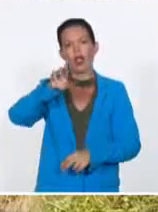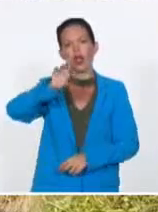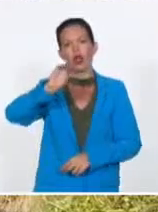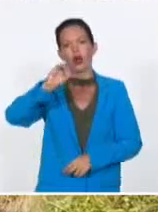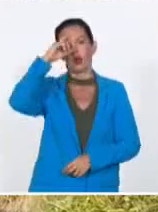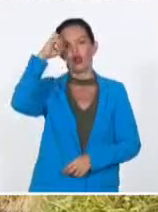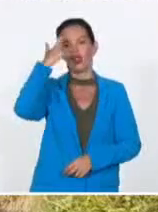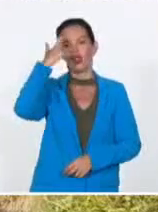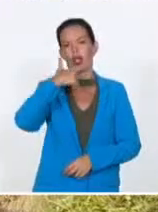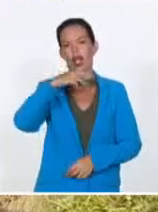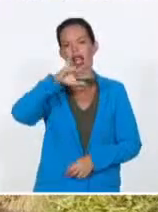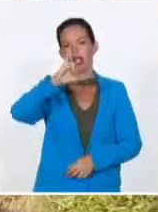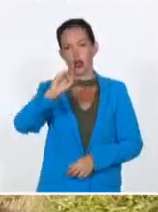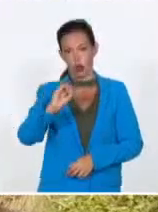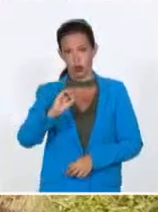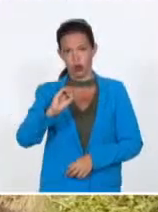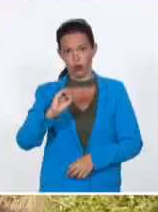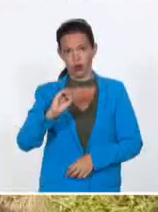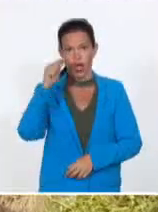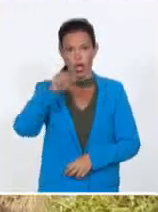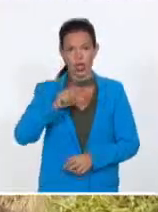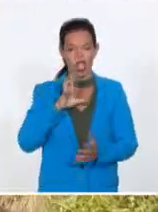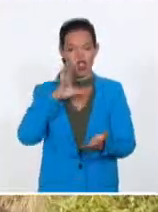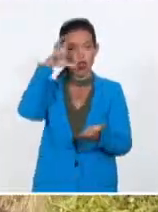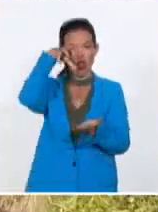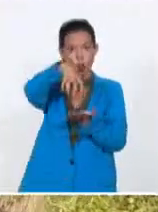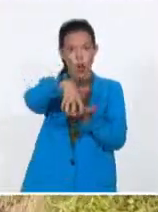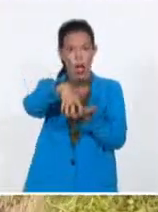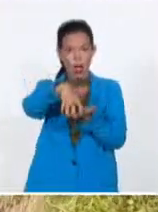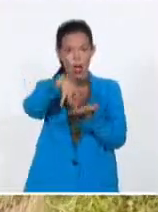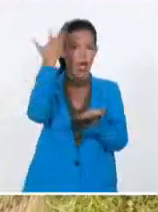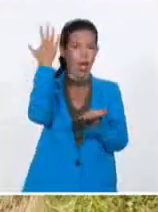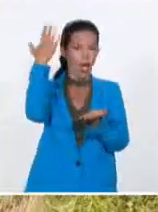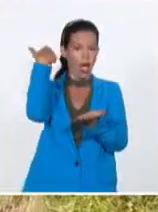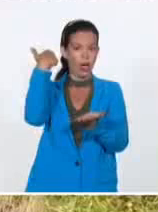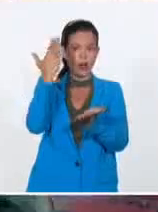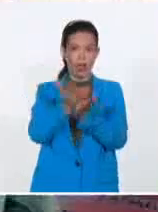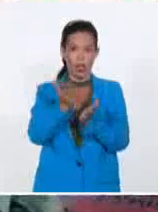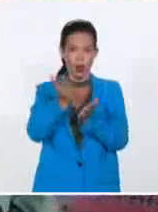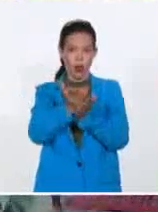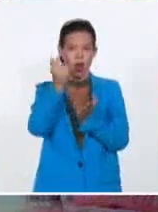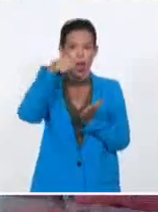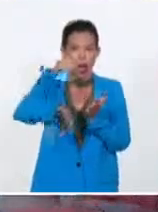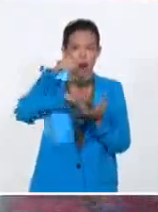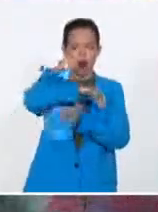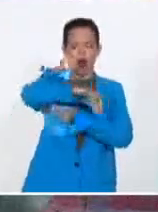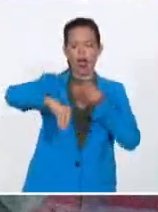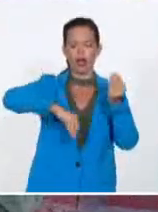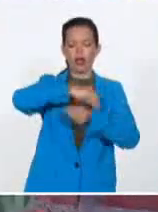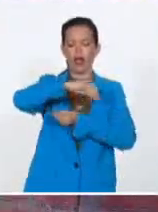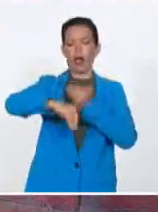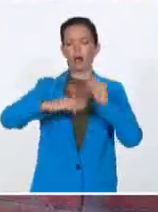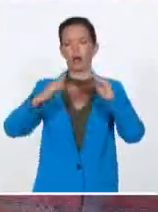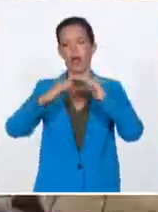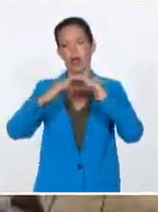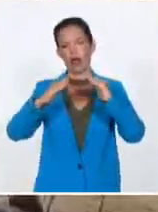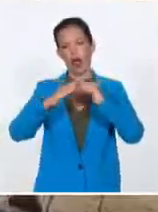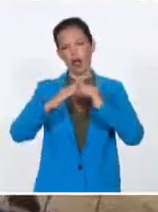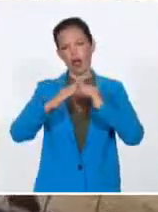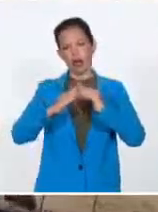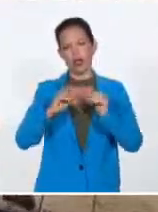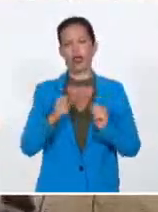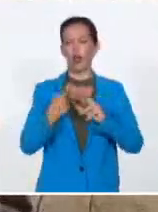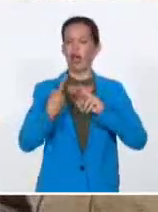cual estaremos construyendo 16 viviendas con los organismos constructores, mantenimiento constructivo, la empresa